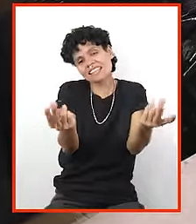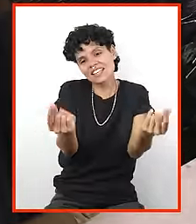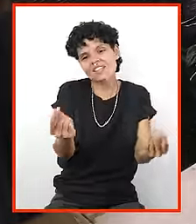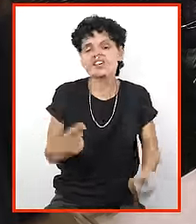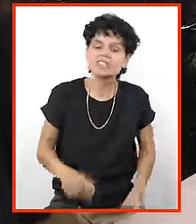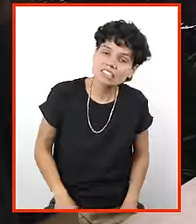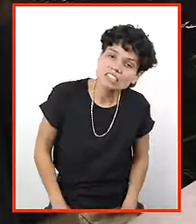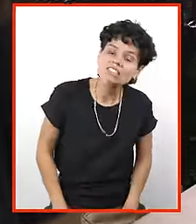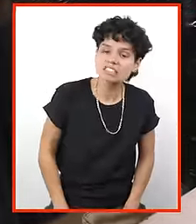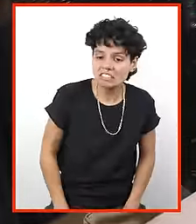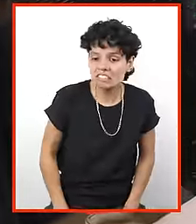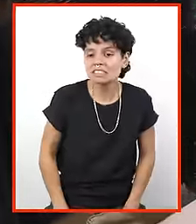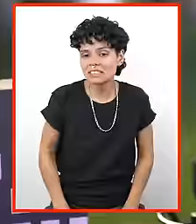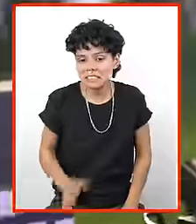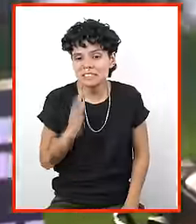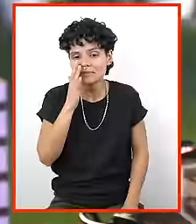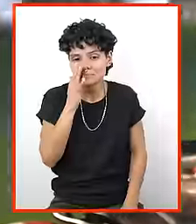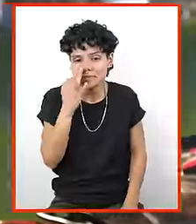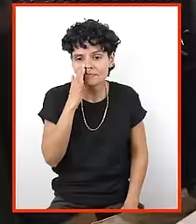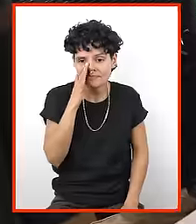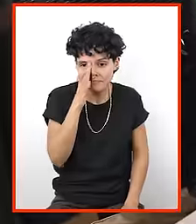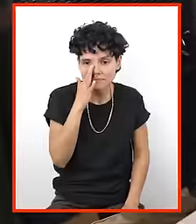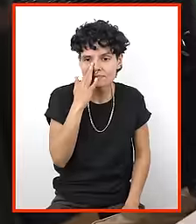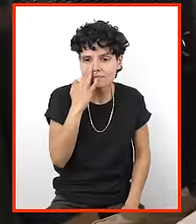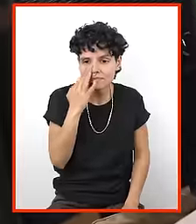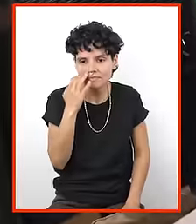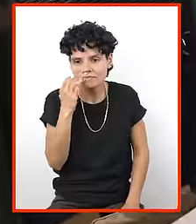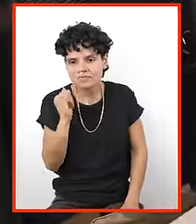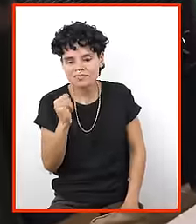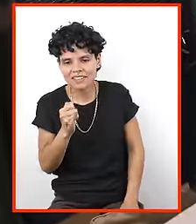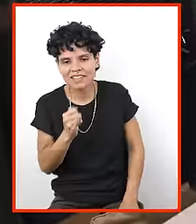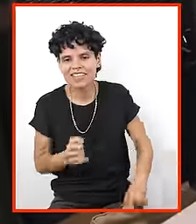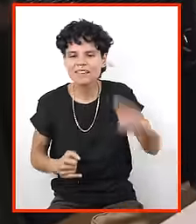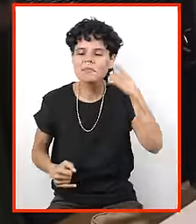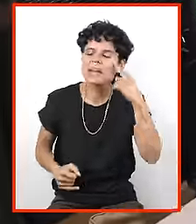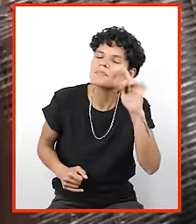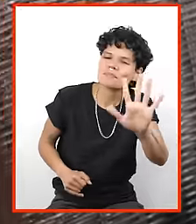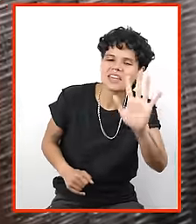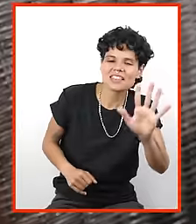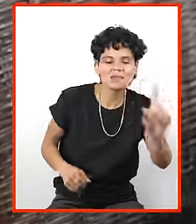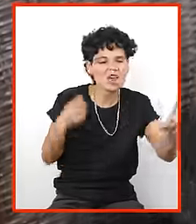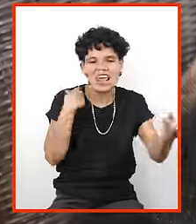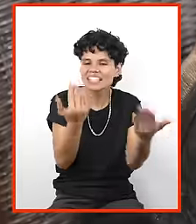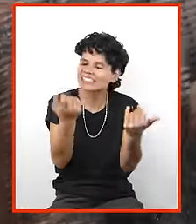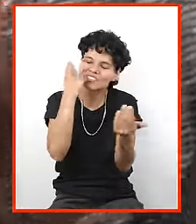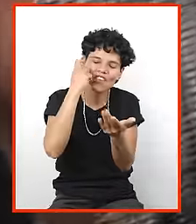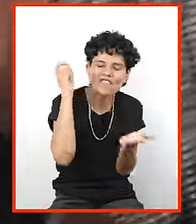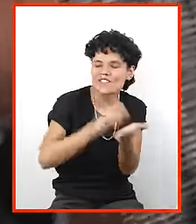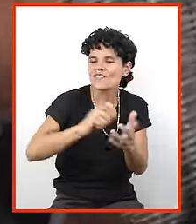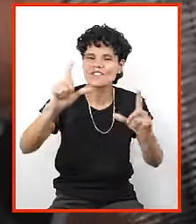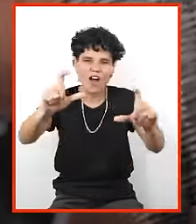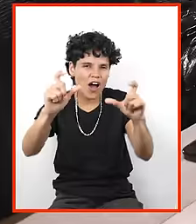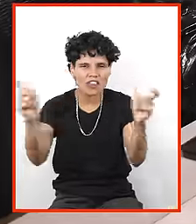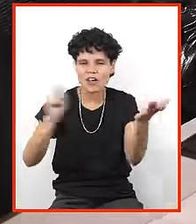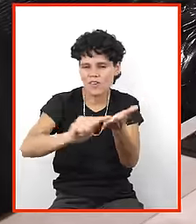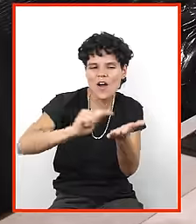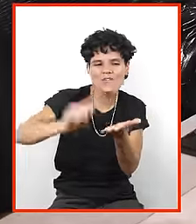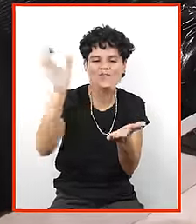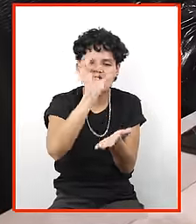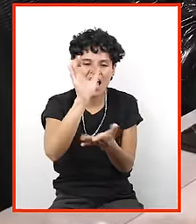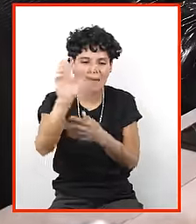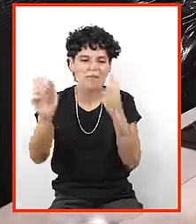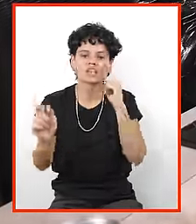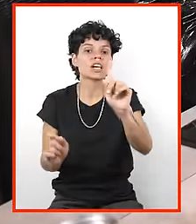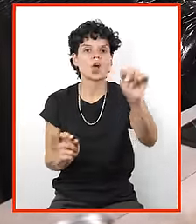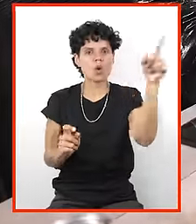Se iba en la pintura. Pero... ¡Mira! A ver, voy a... Es que quiero saber... ¡Sí! ¡Es Bombalé, weón! Pero